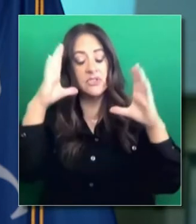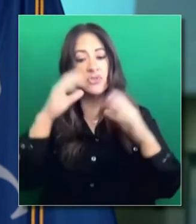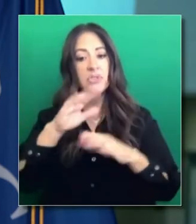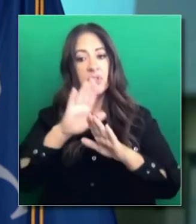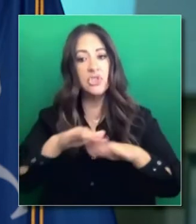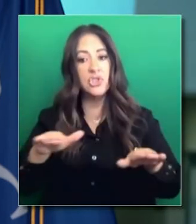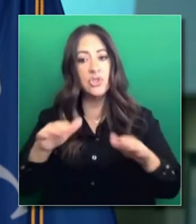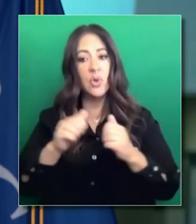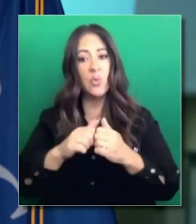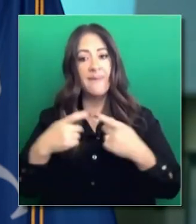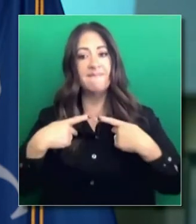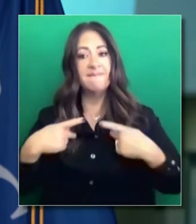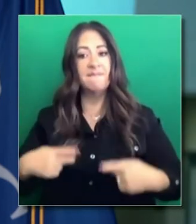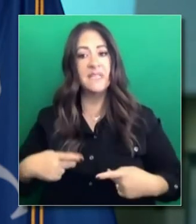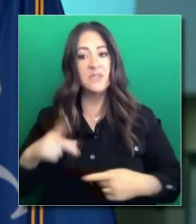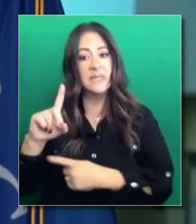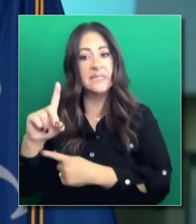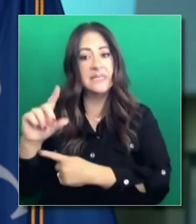si hay